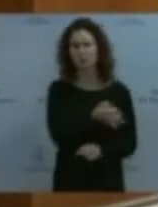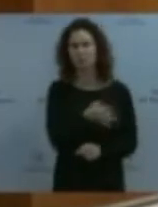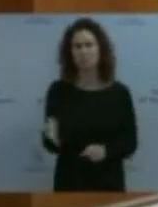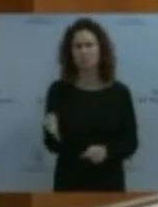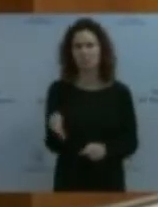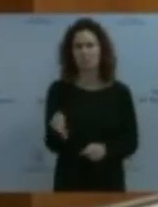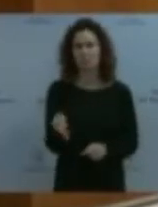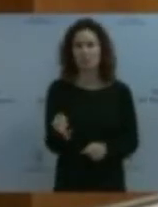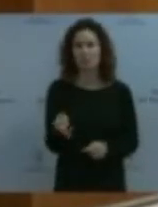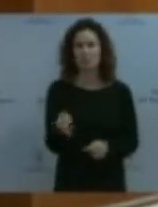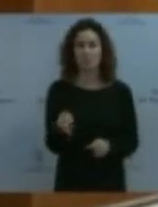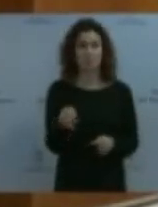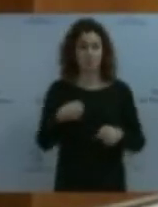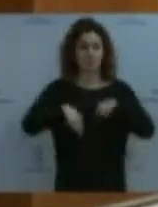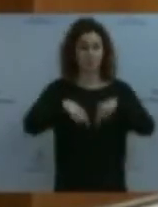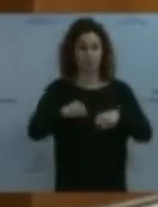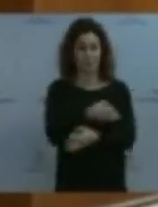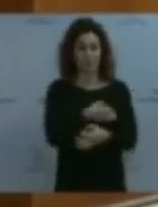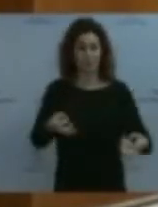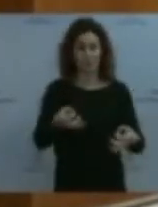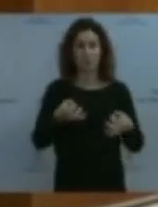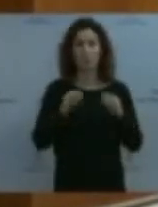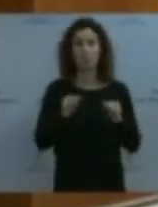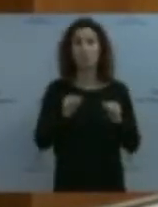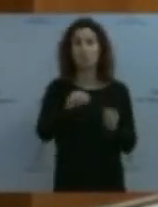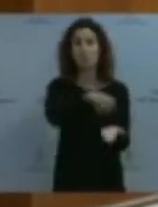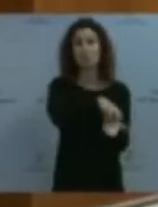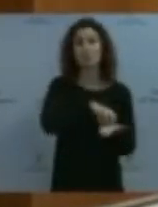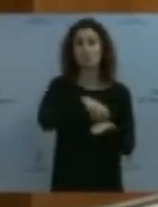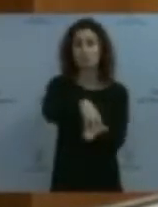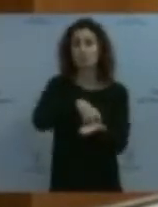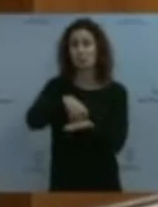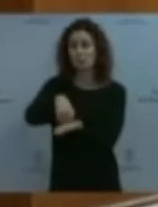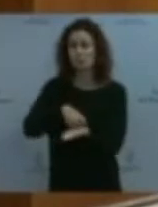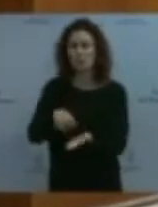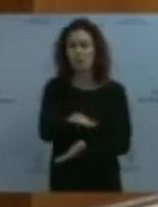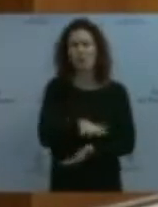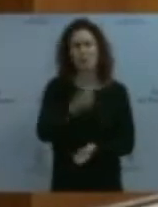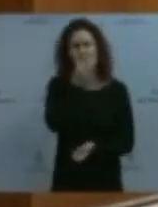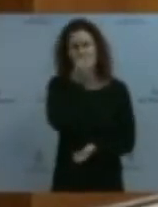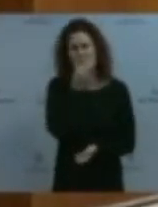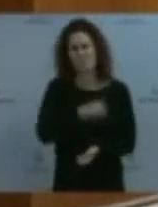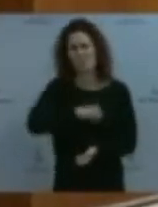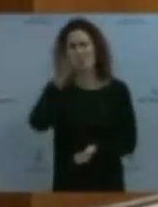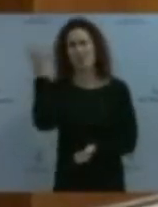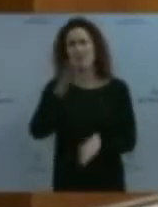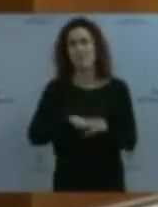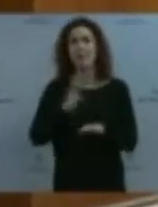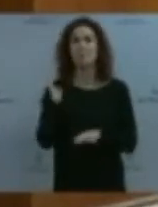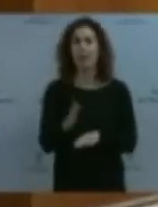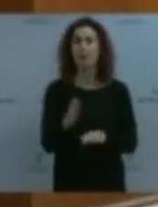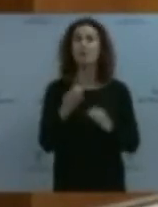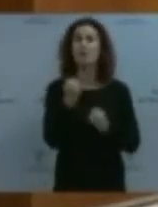la composición, podría ser un espacio hiperbono para el desarrollo de proyectos de alto impacto económico. La rehabilitación de